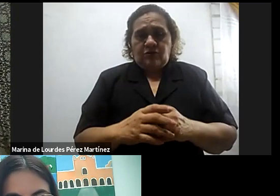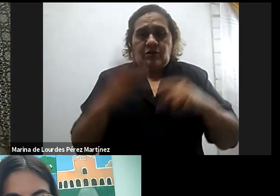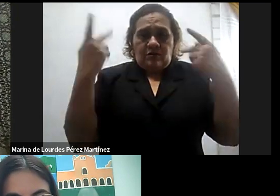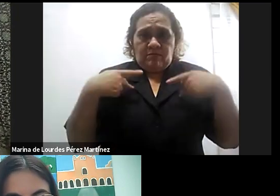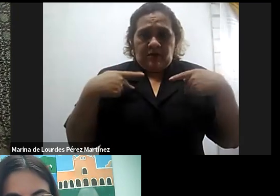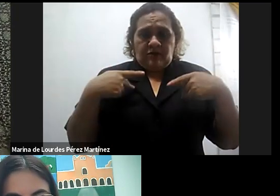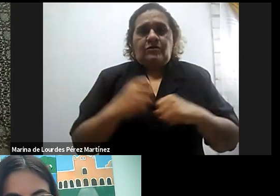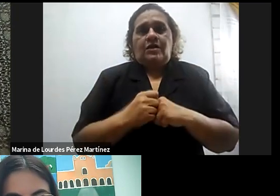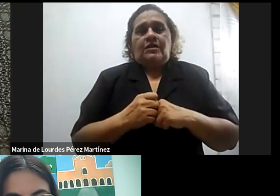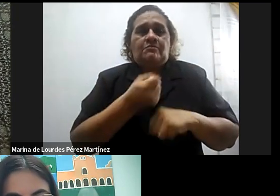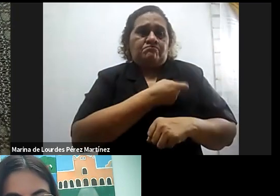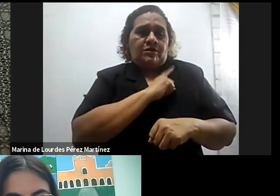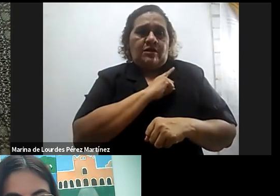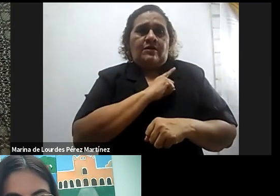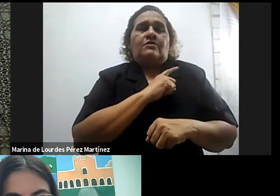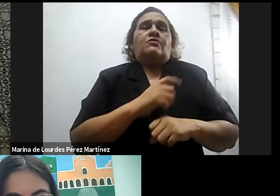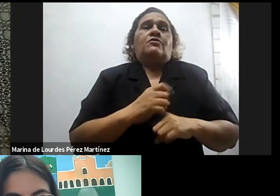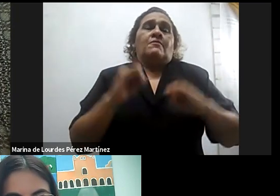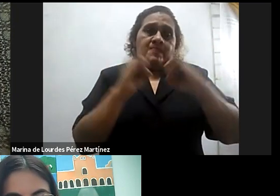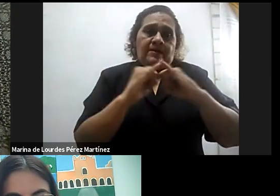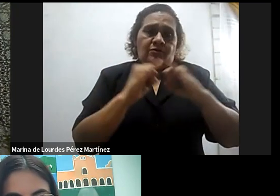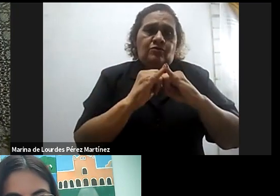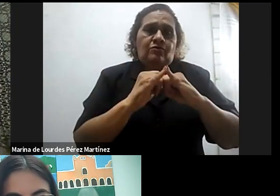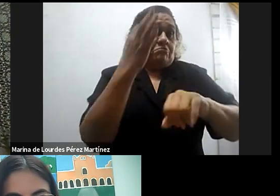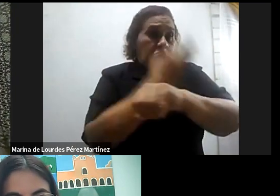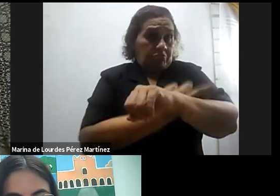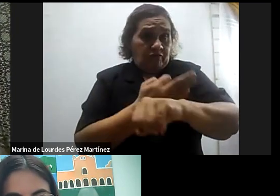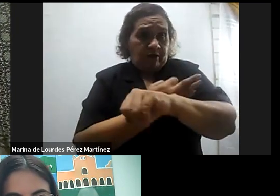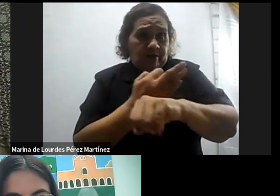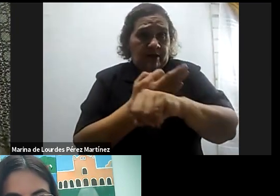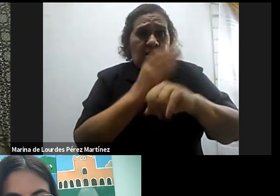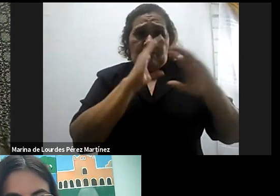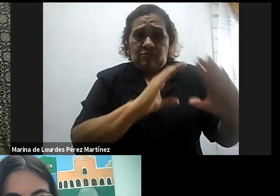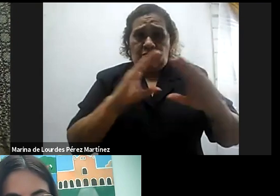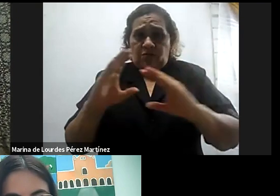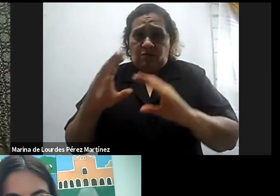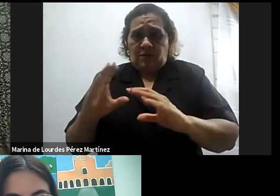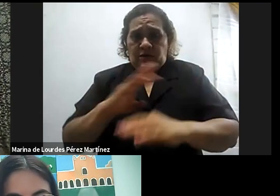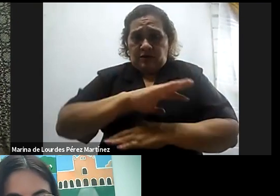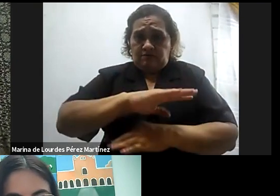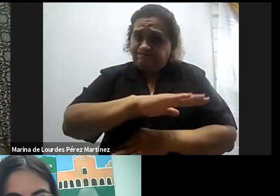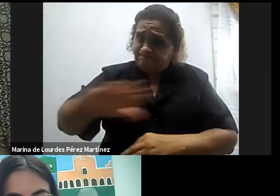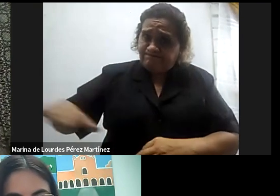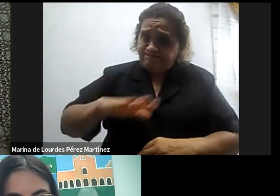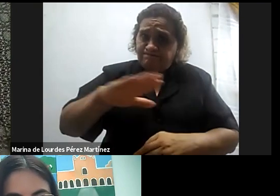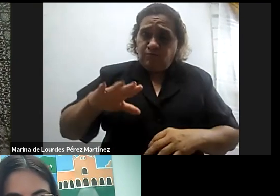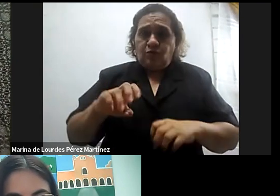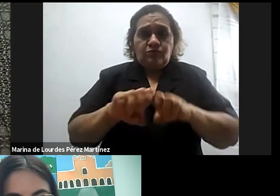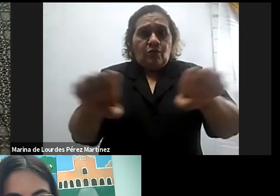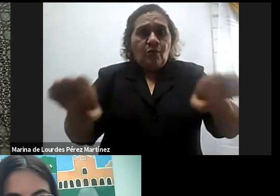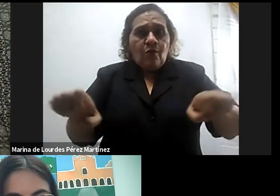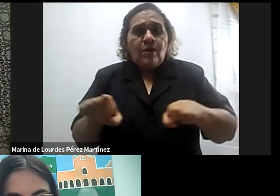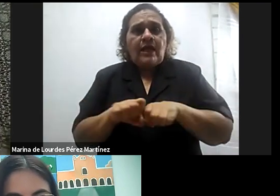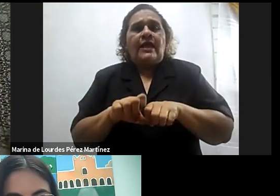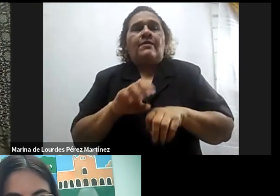de gobierno, los familiares, los cuidadores, pues para eso estamos, ¿no? Para hacer equipo y que pues las personas que viven con diabetes pues vivan